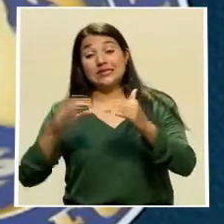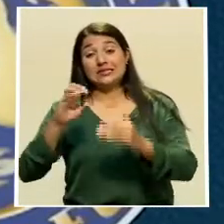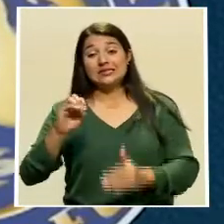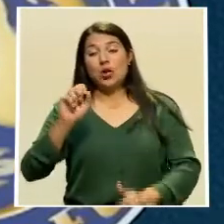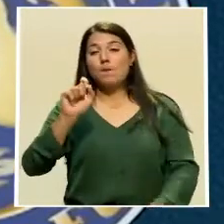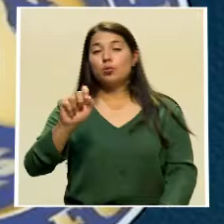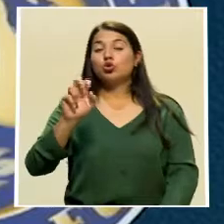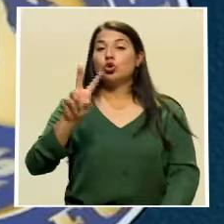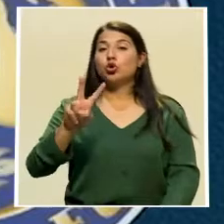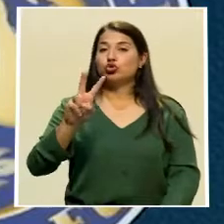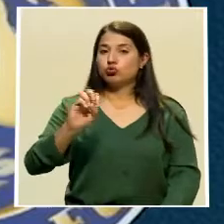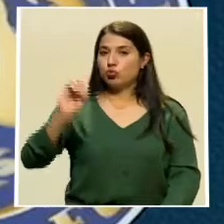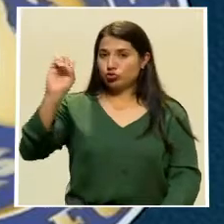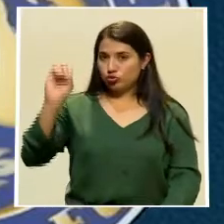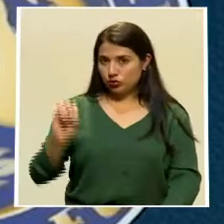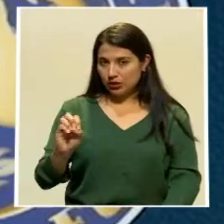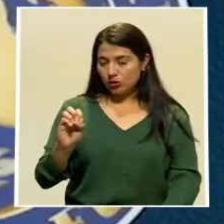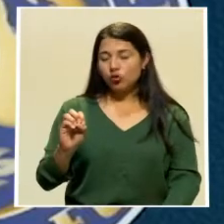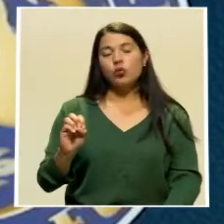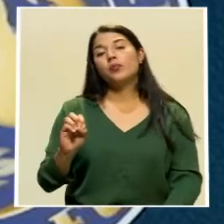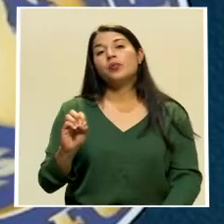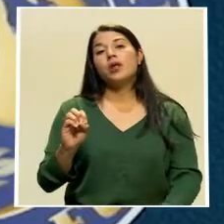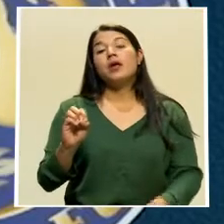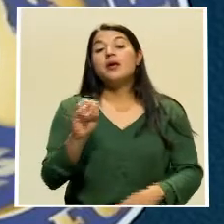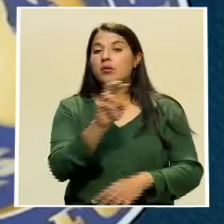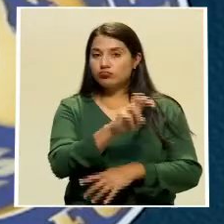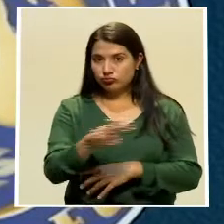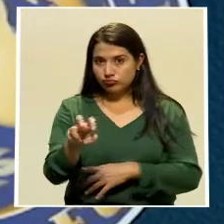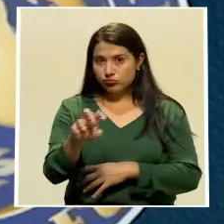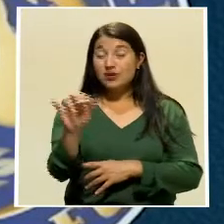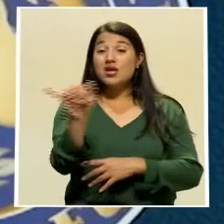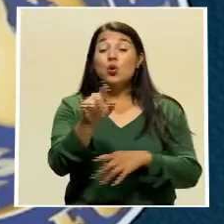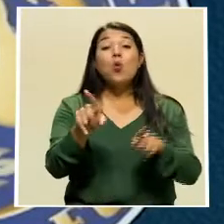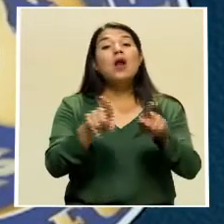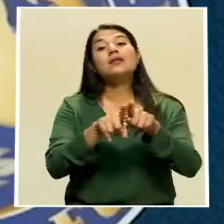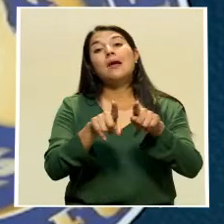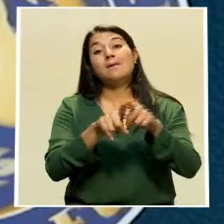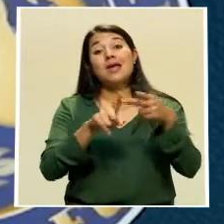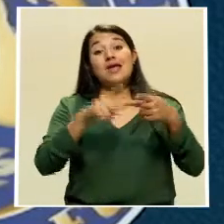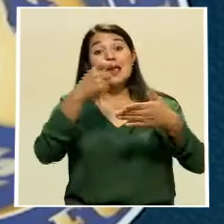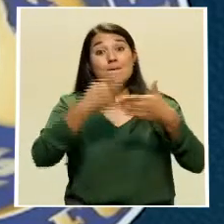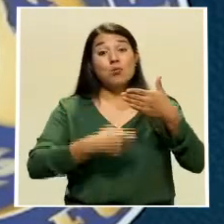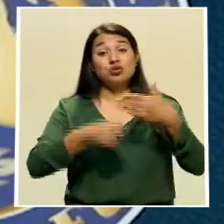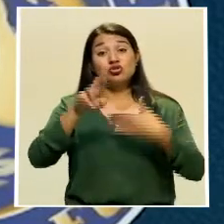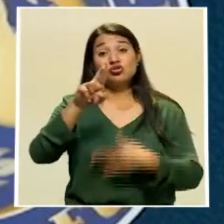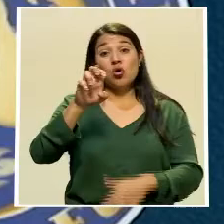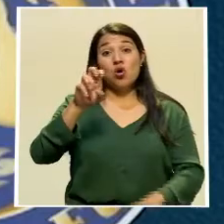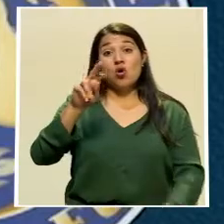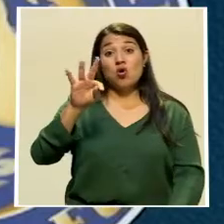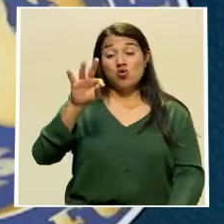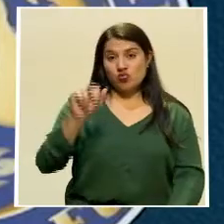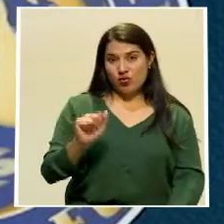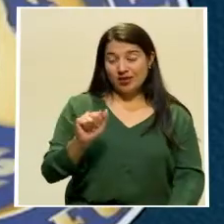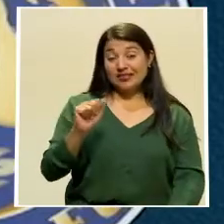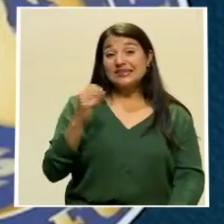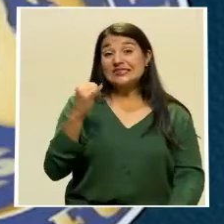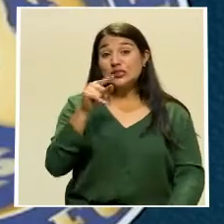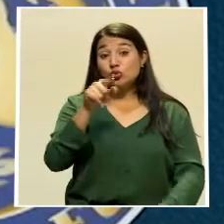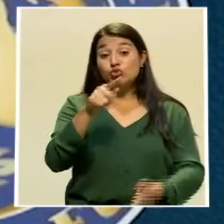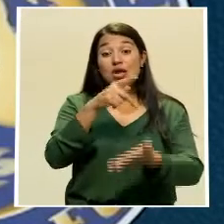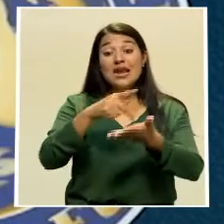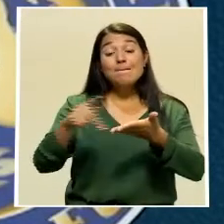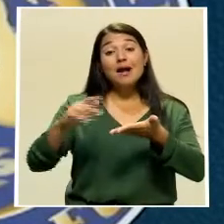0,2%. Asimismo, se incluye un cobro extraordinario en el impuesto de la renta para los salarios superiores a los